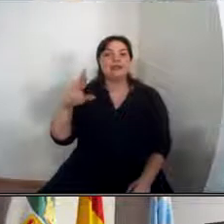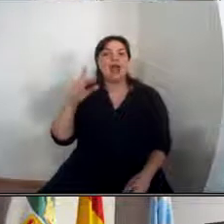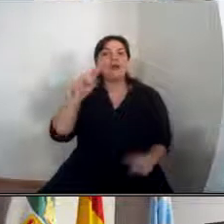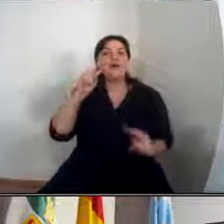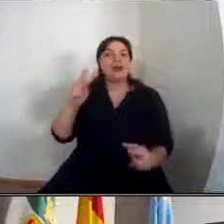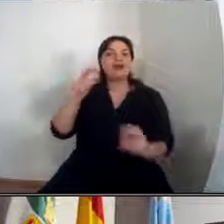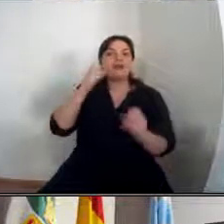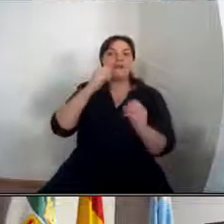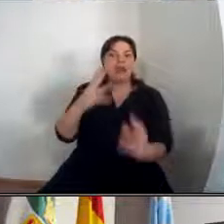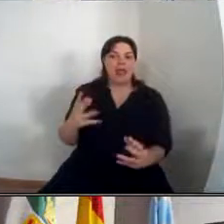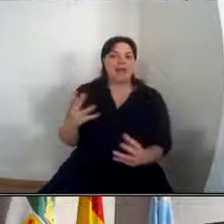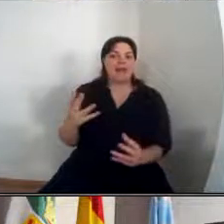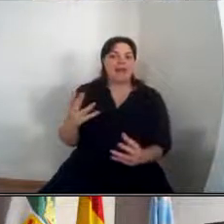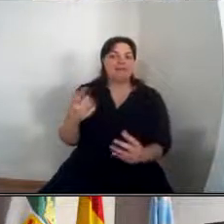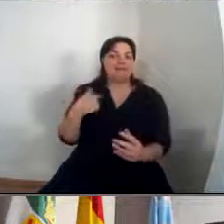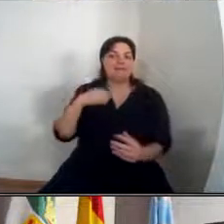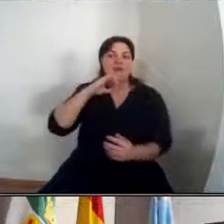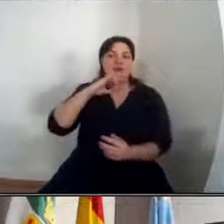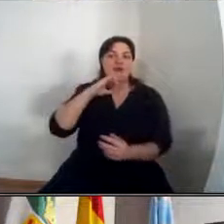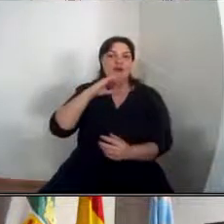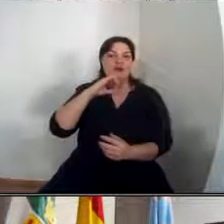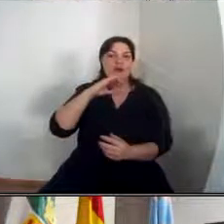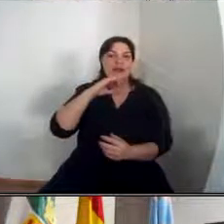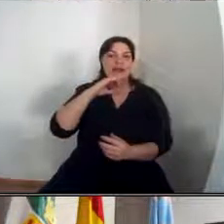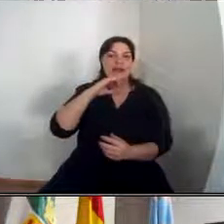también, lo cual me alegra enormemente.